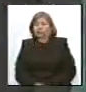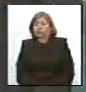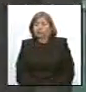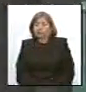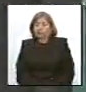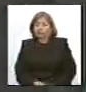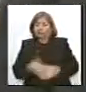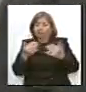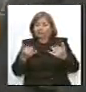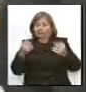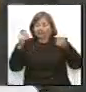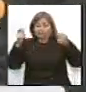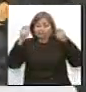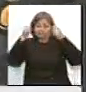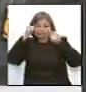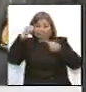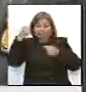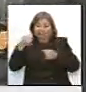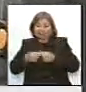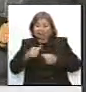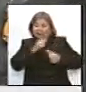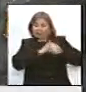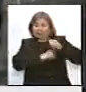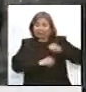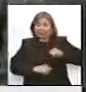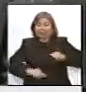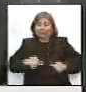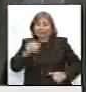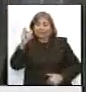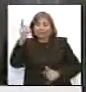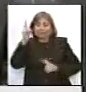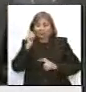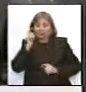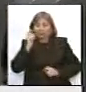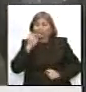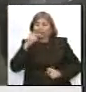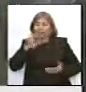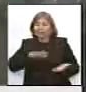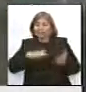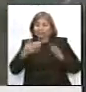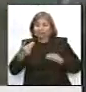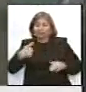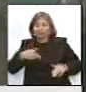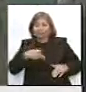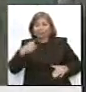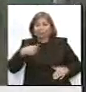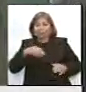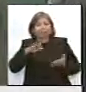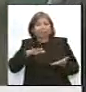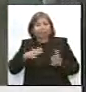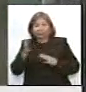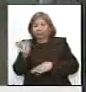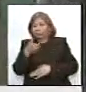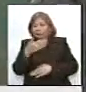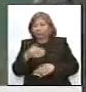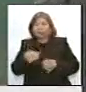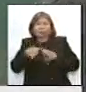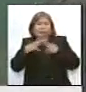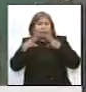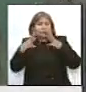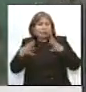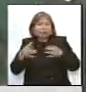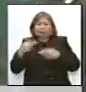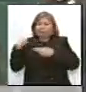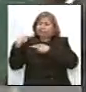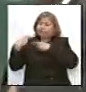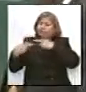día de hoy se recuerda el sacrificio de Francisco Bolognesi, que murió por nuestra bandera junto a una constelación de